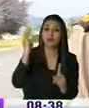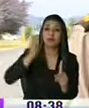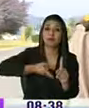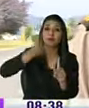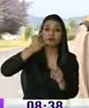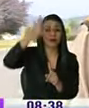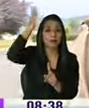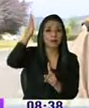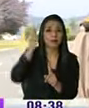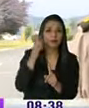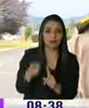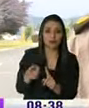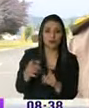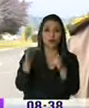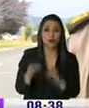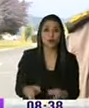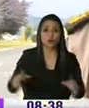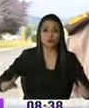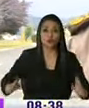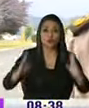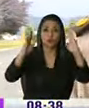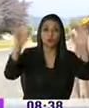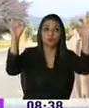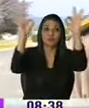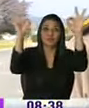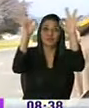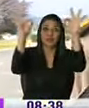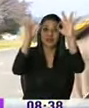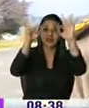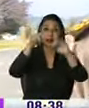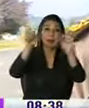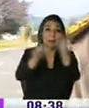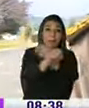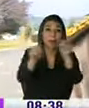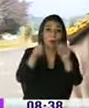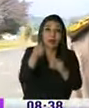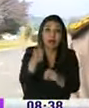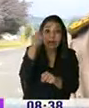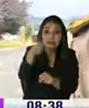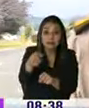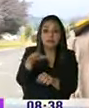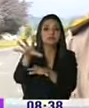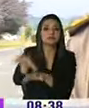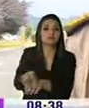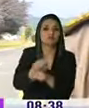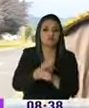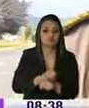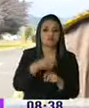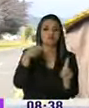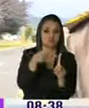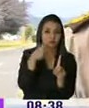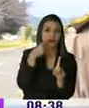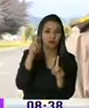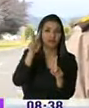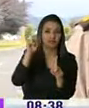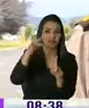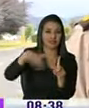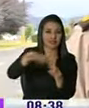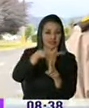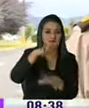justamente cuando atentaban las torres, ustedes recordarán, en Quindé, dentro de los detenidos que hubo ahí. Exactamente, en Vich. Entonces